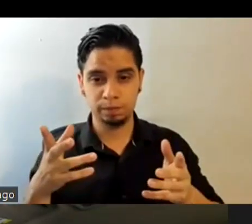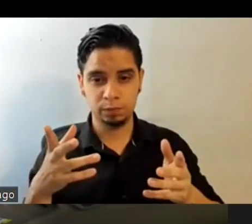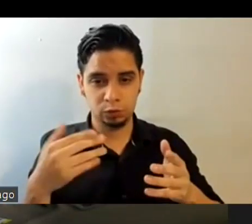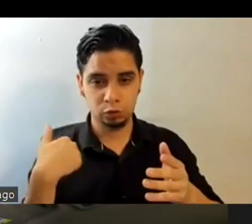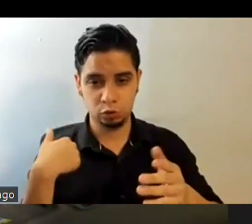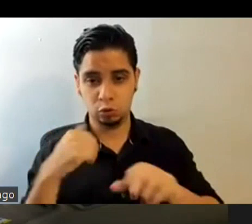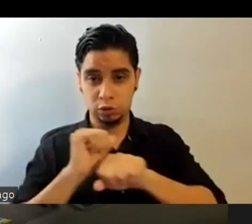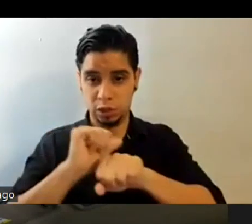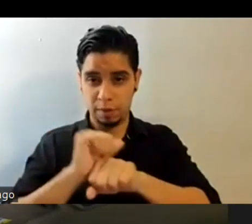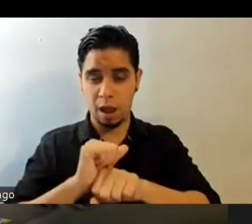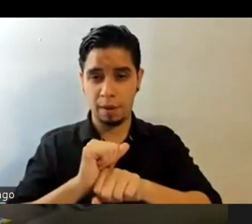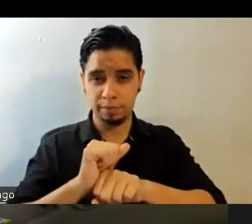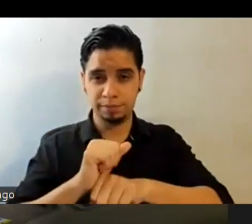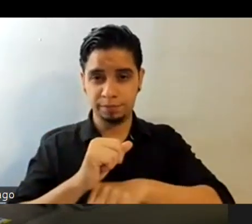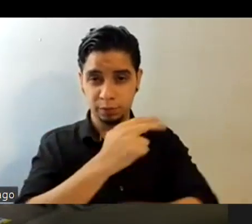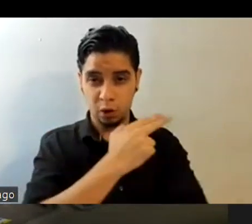el hospital. Ajá. Y